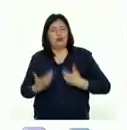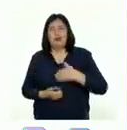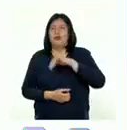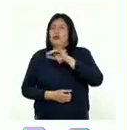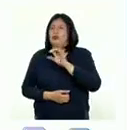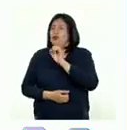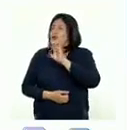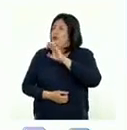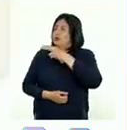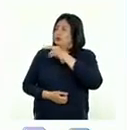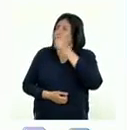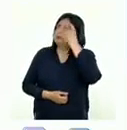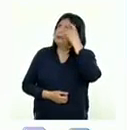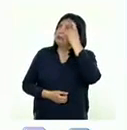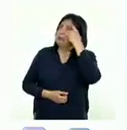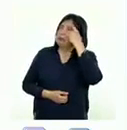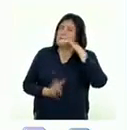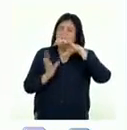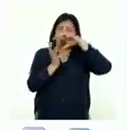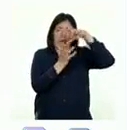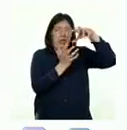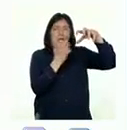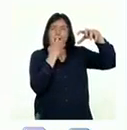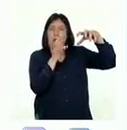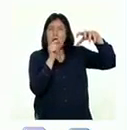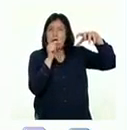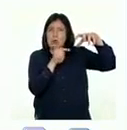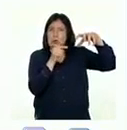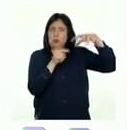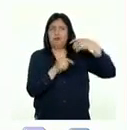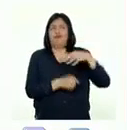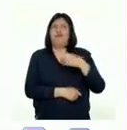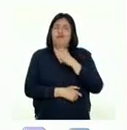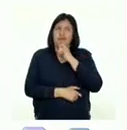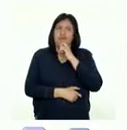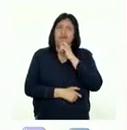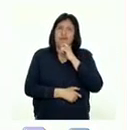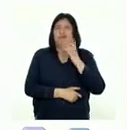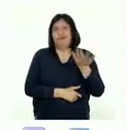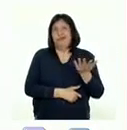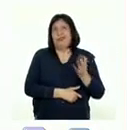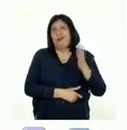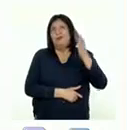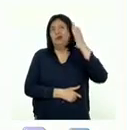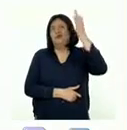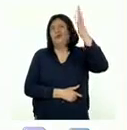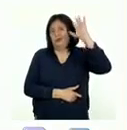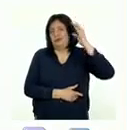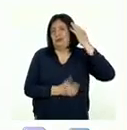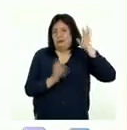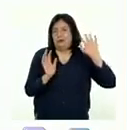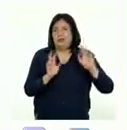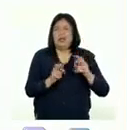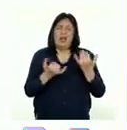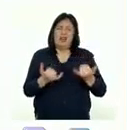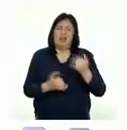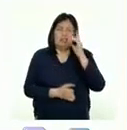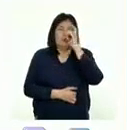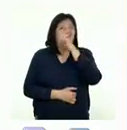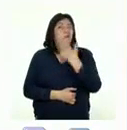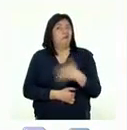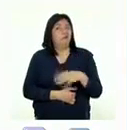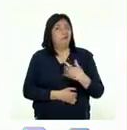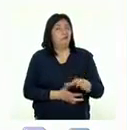Soy Joseph. Pienso que el calentamiento global es un asunto que podemos ver a futuro. Ahora es muy